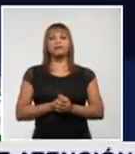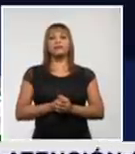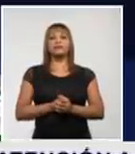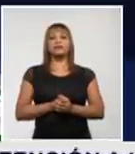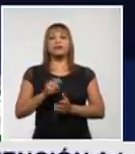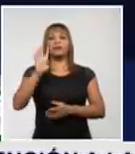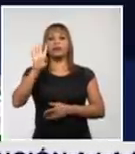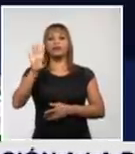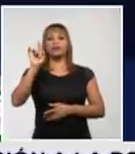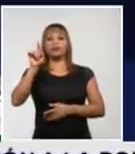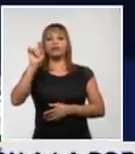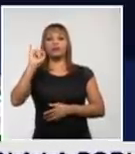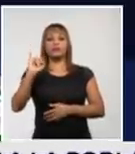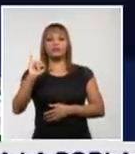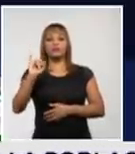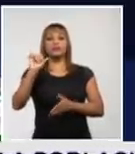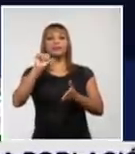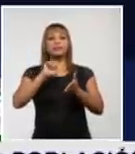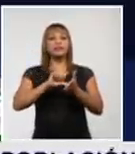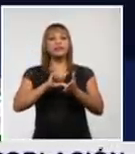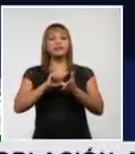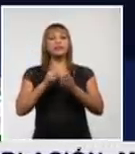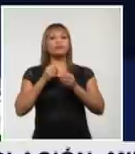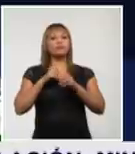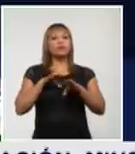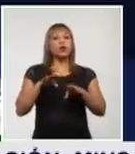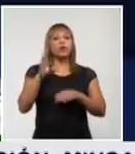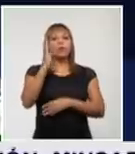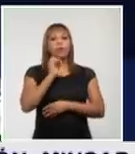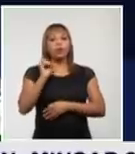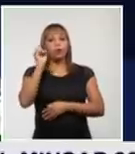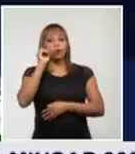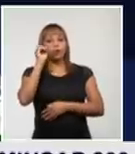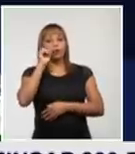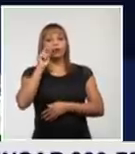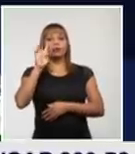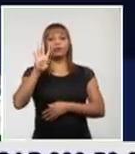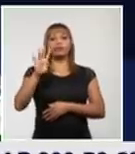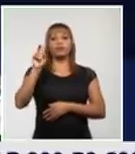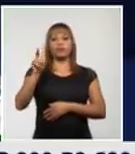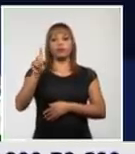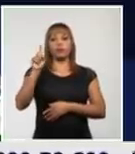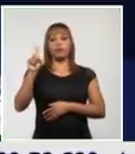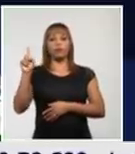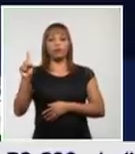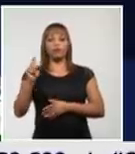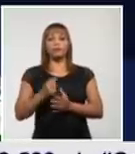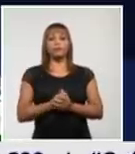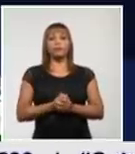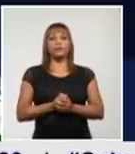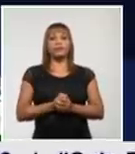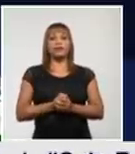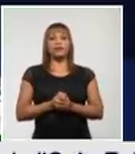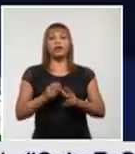416, Centro de Inmunología Molecular 411, Hospital Manuel